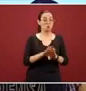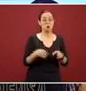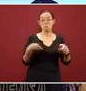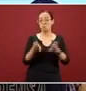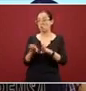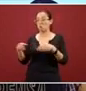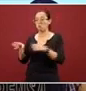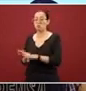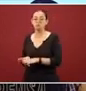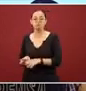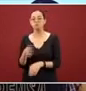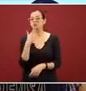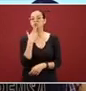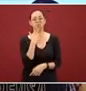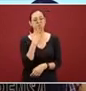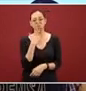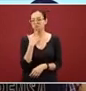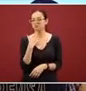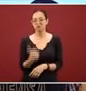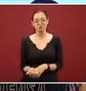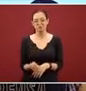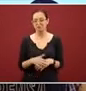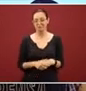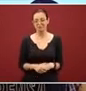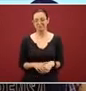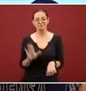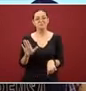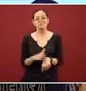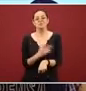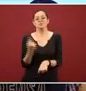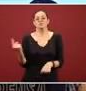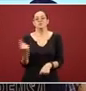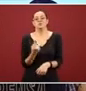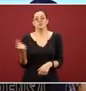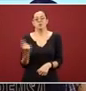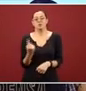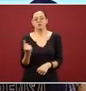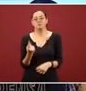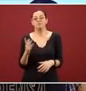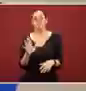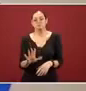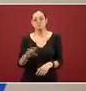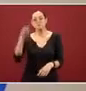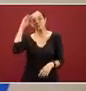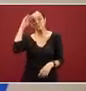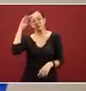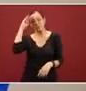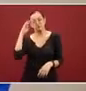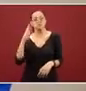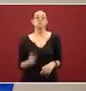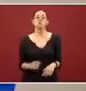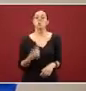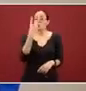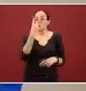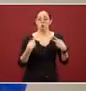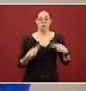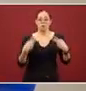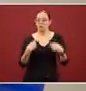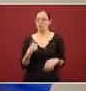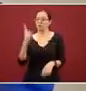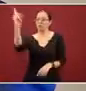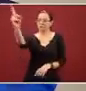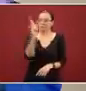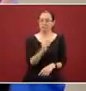tienen muy poca utilidad. ¿Por qué muy poca utilidad? Porque vamos a pensar, cuando viene el primer caso,